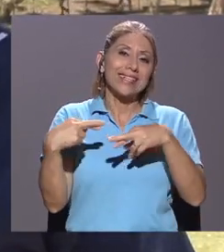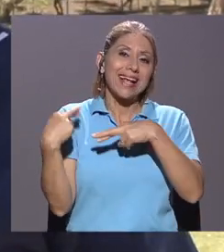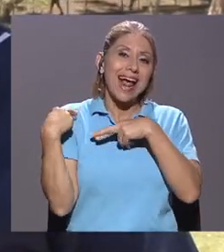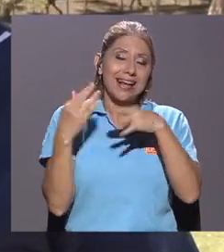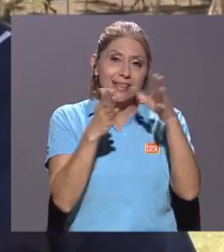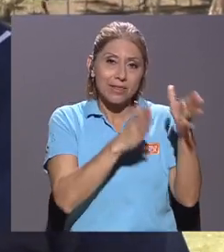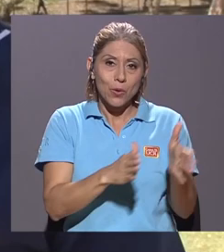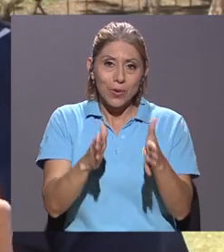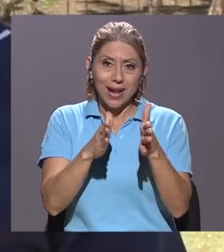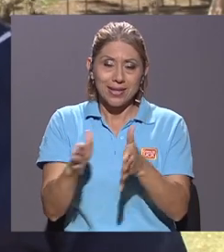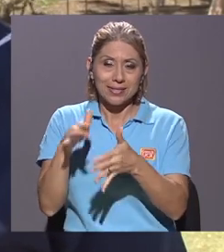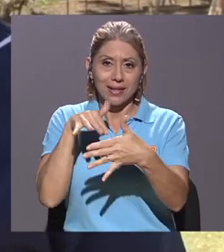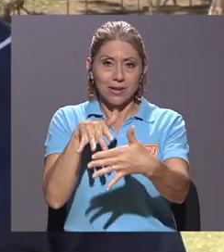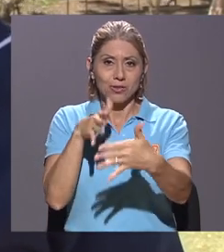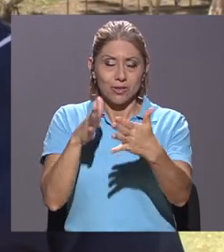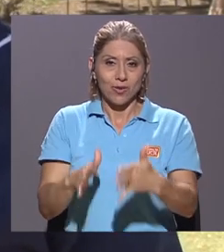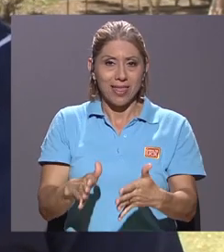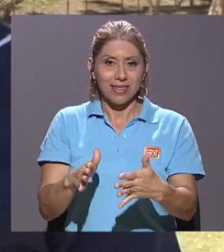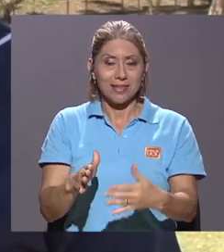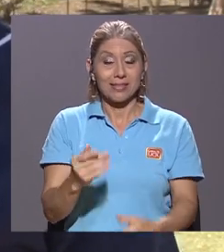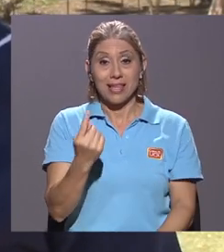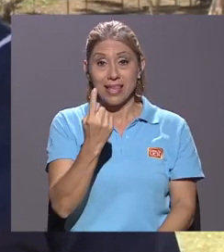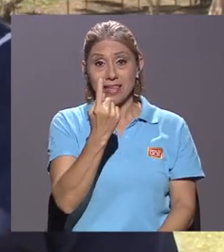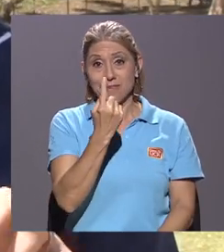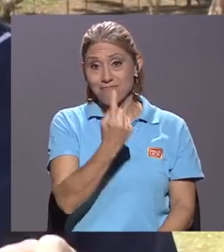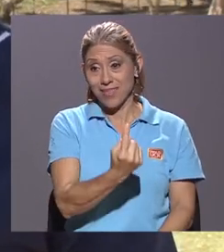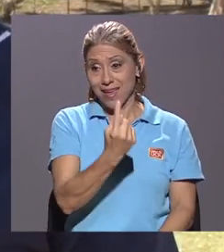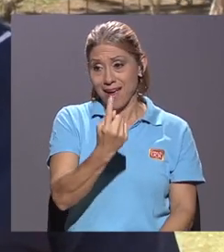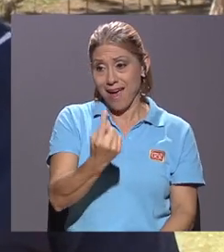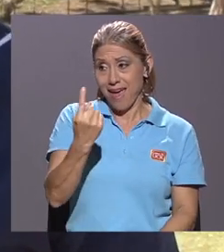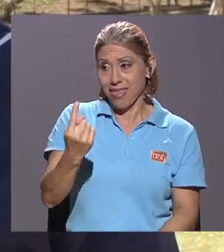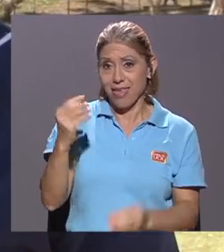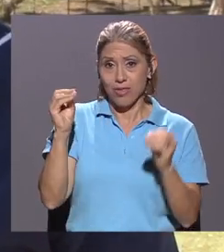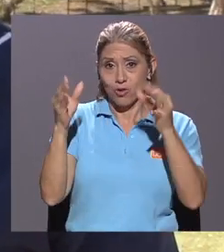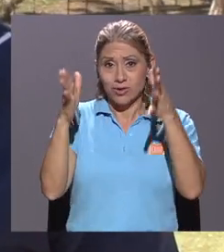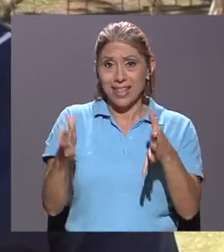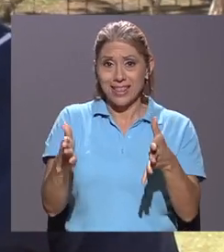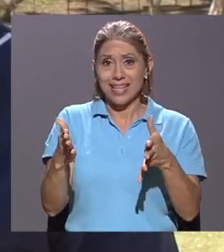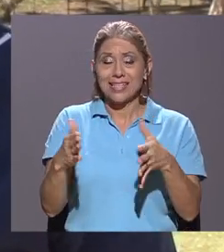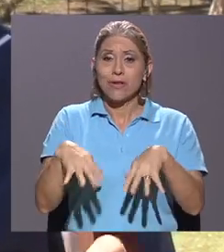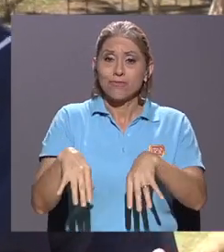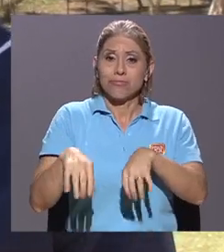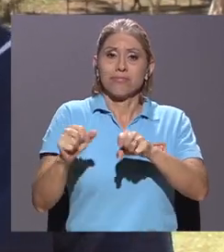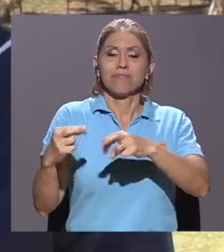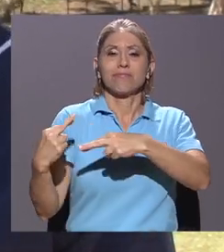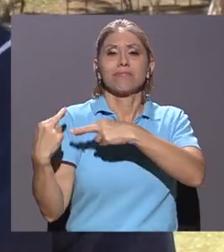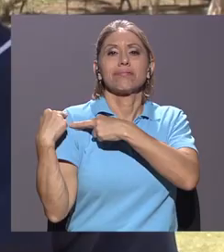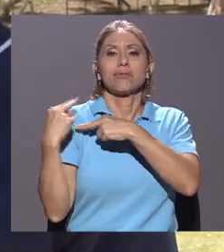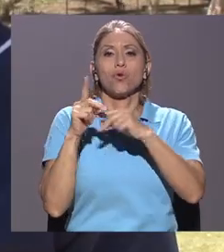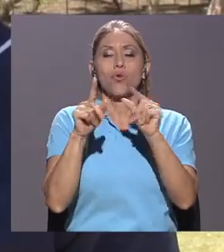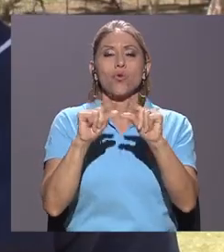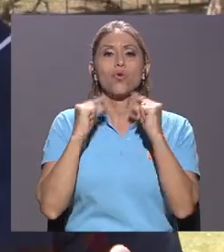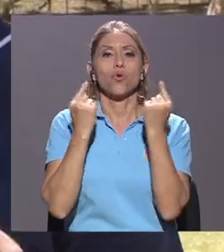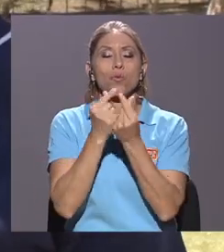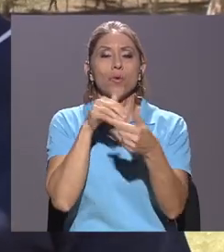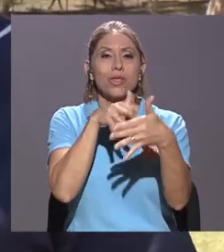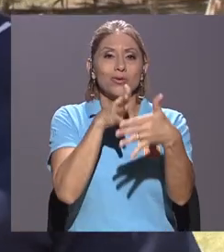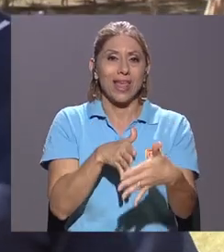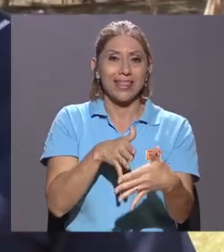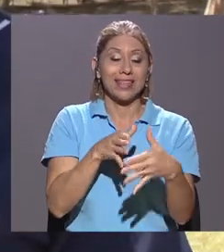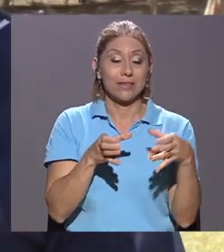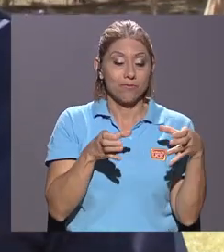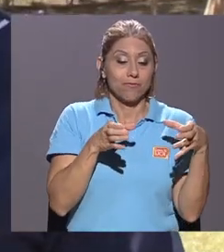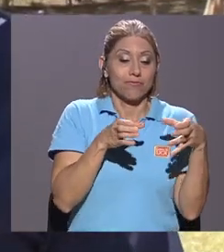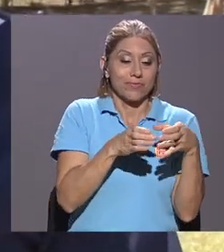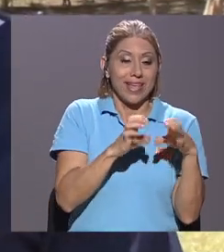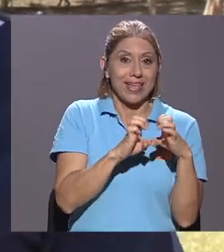los estudiantes y cada uno de los docentes tiene a cargo un grupo de estudiantes, ya sea en la brigada o en